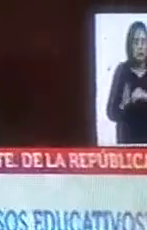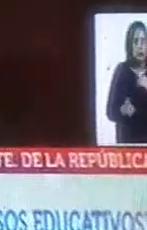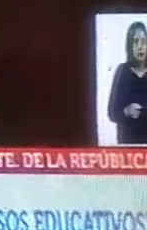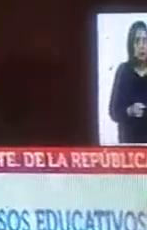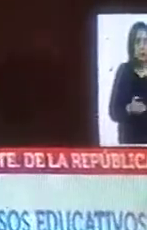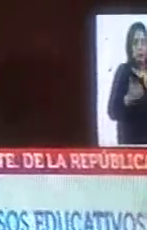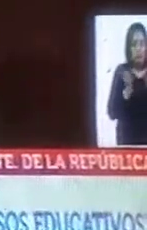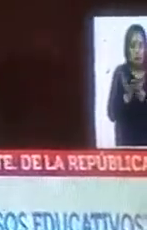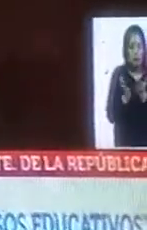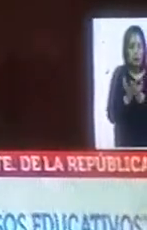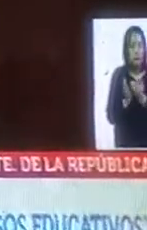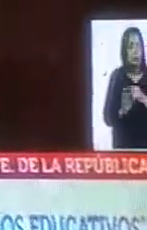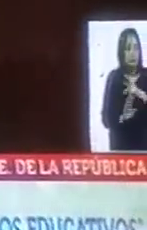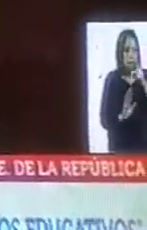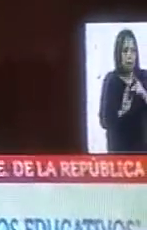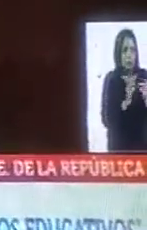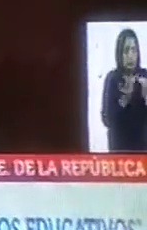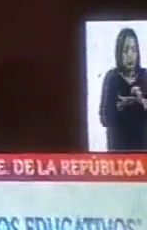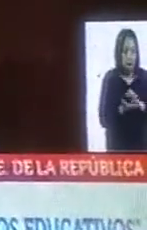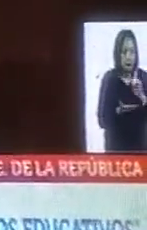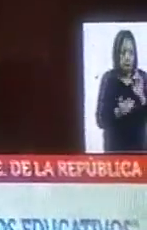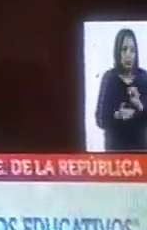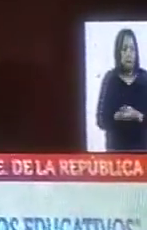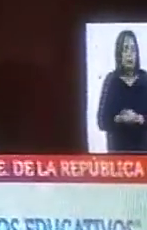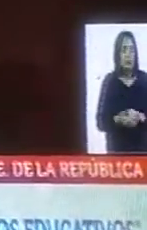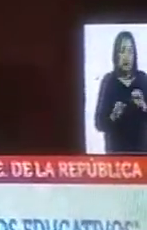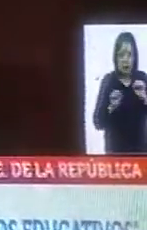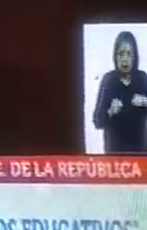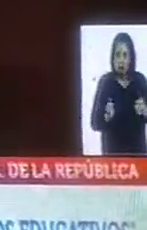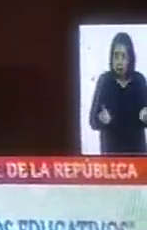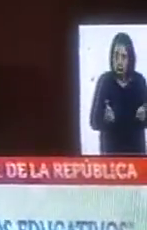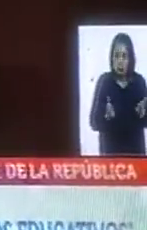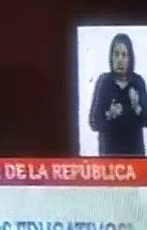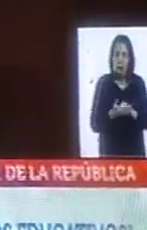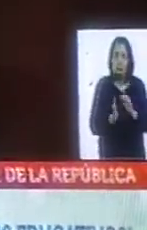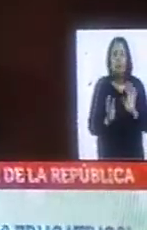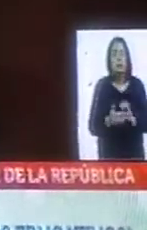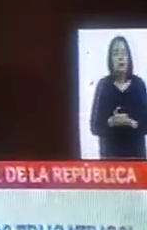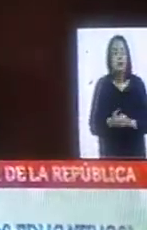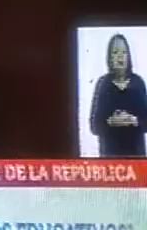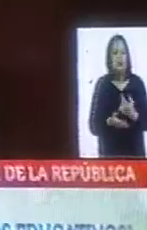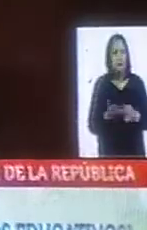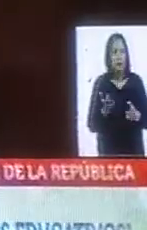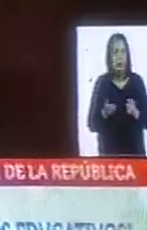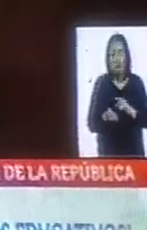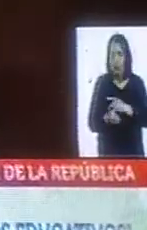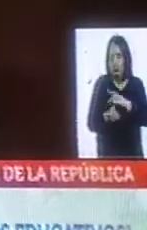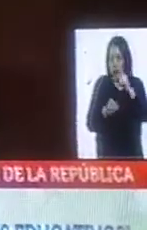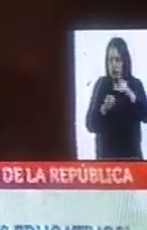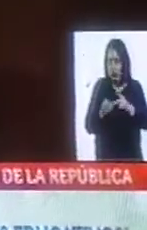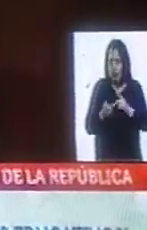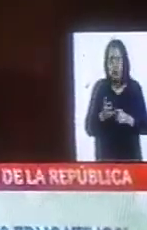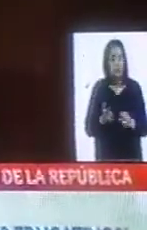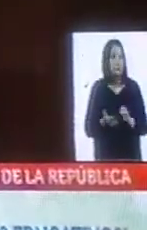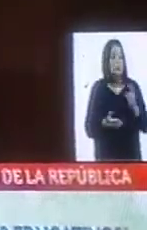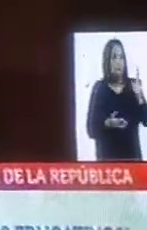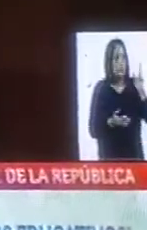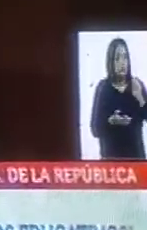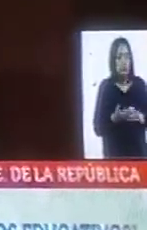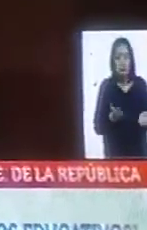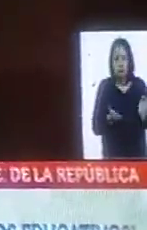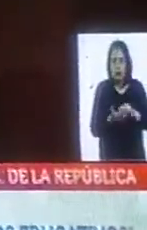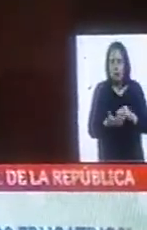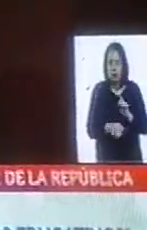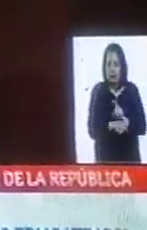educativos promoveremos la revaloración revalorización de la carrera docente garantizando la